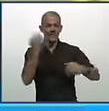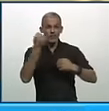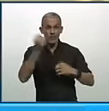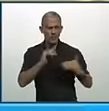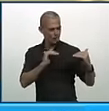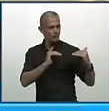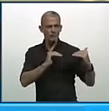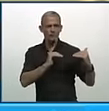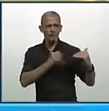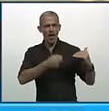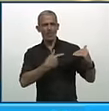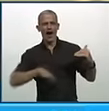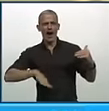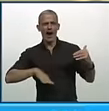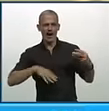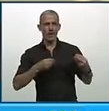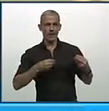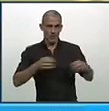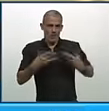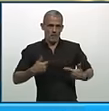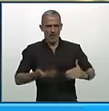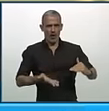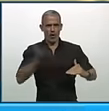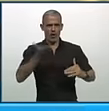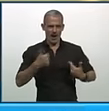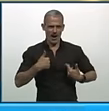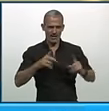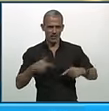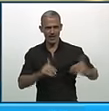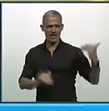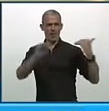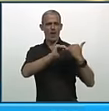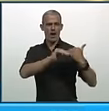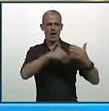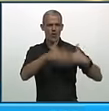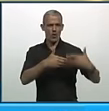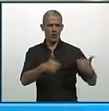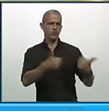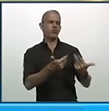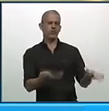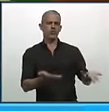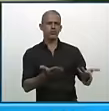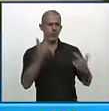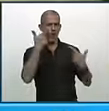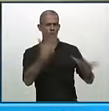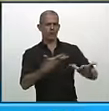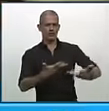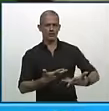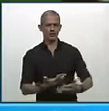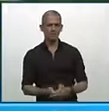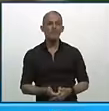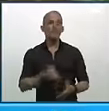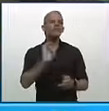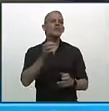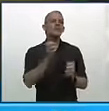sin duda te motiva para que tú hagas todas las cosas de la mejor forma y agarres experiencia de ellos. Y sabemos la historia